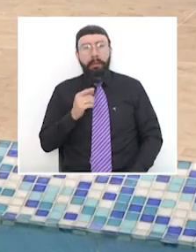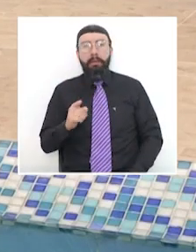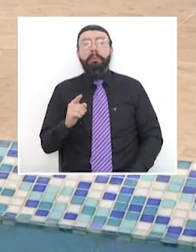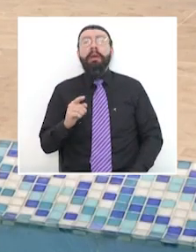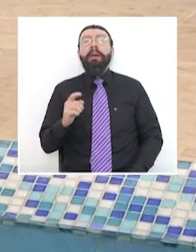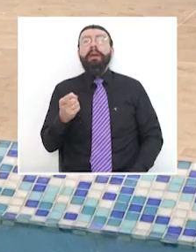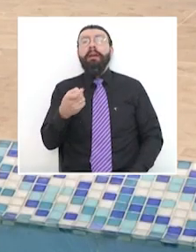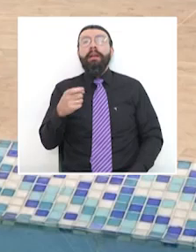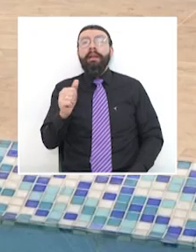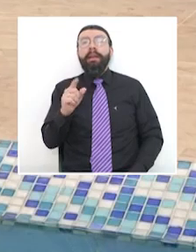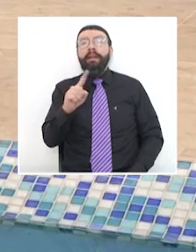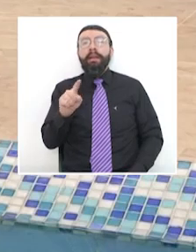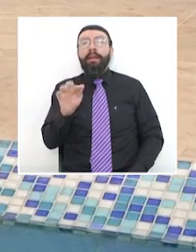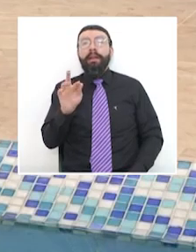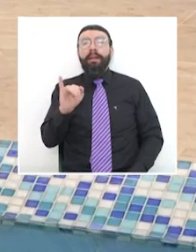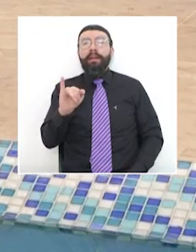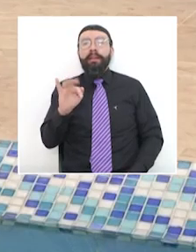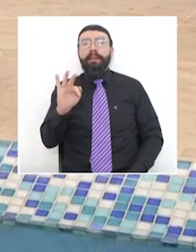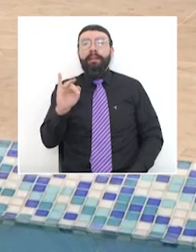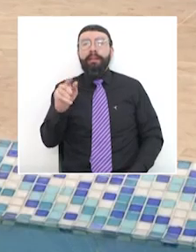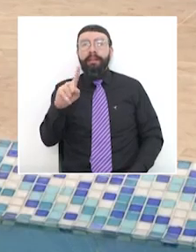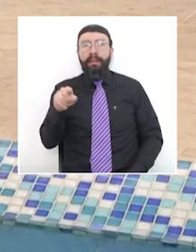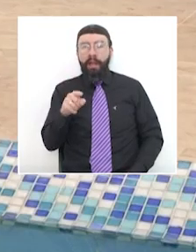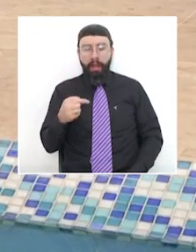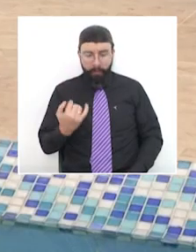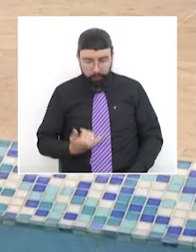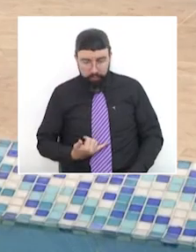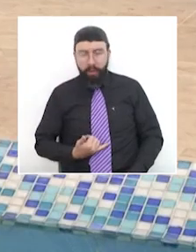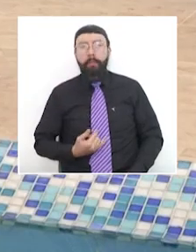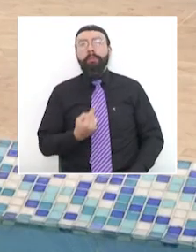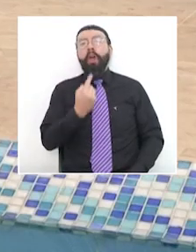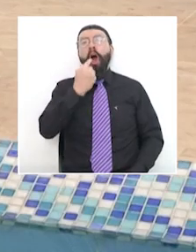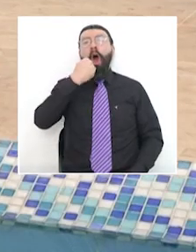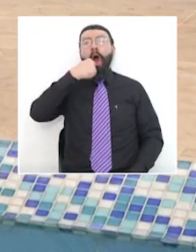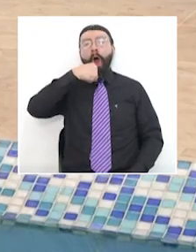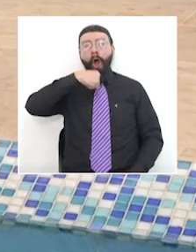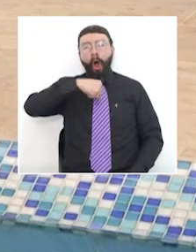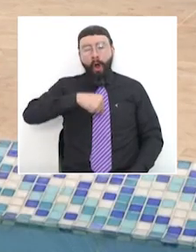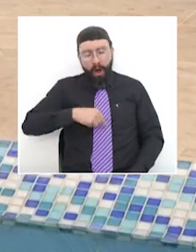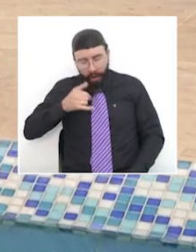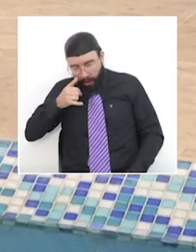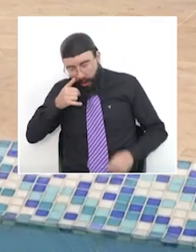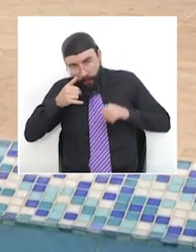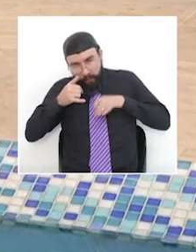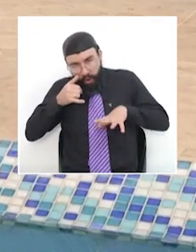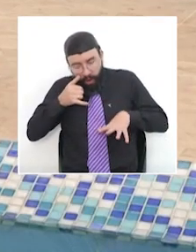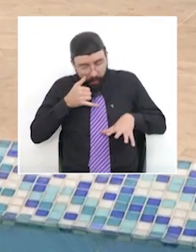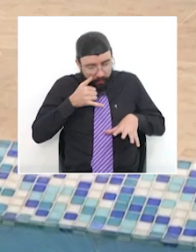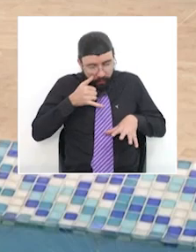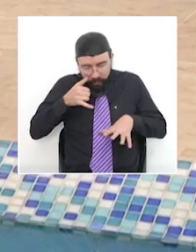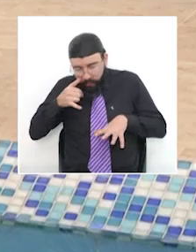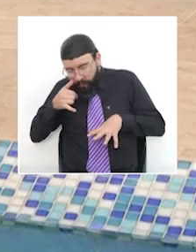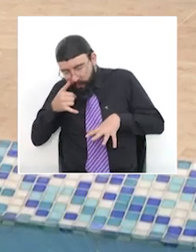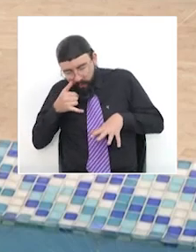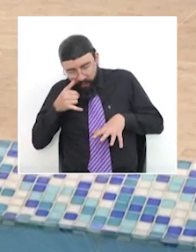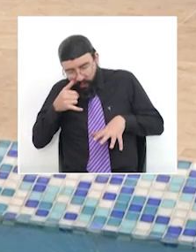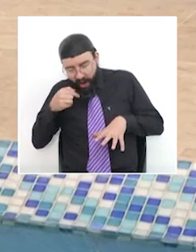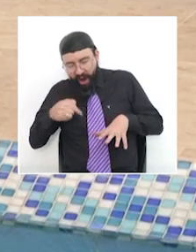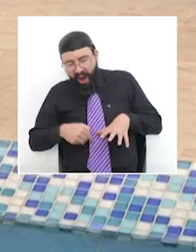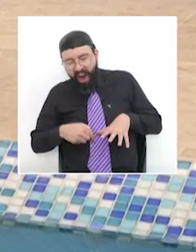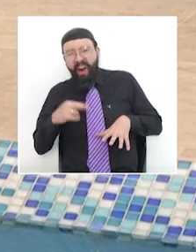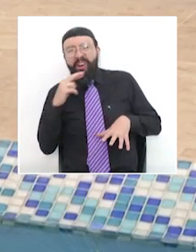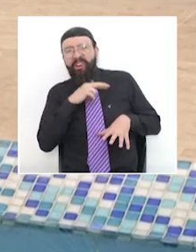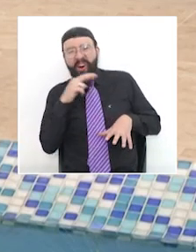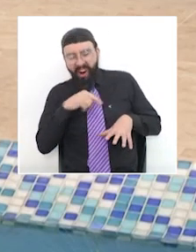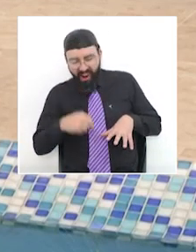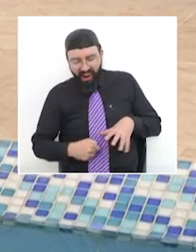un enrojecimiento de la pared, que indudablemente toca entrar con una cámara, una luz y mirar, alumbrar y ver que hay un